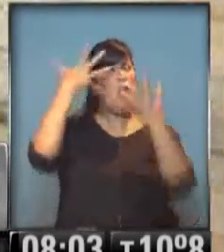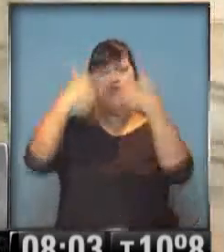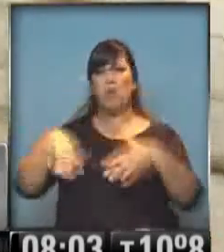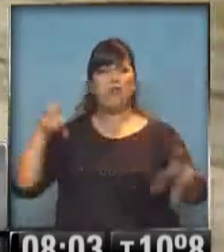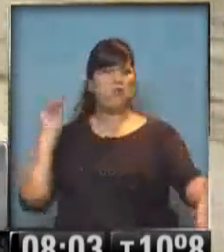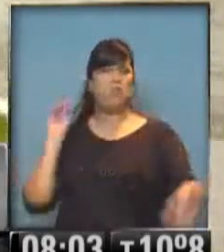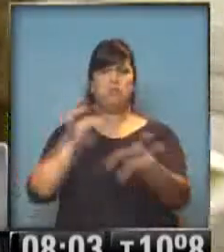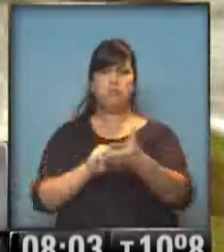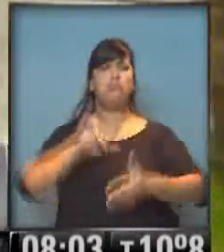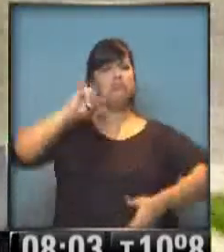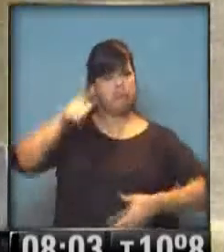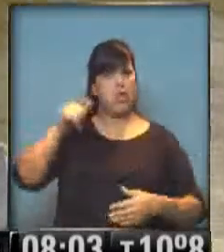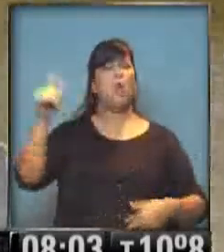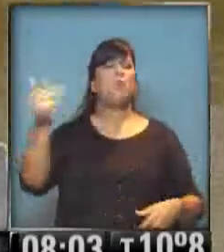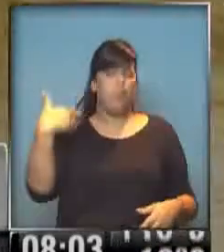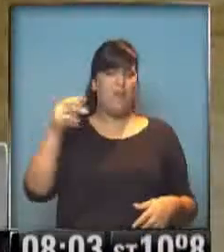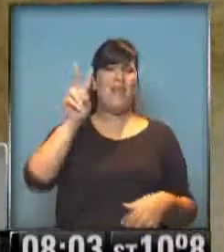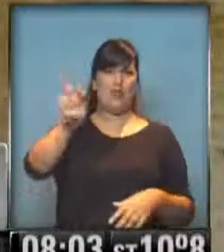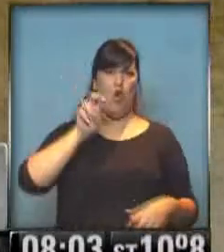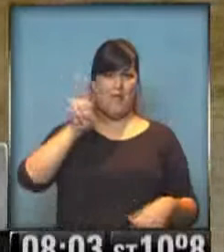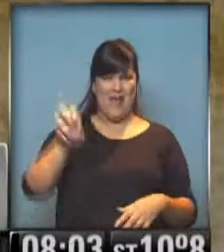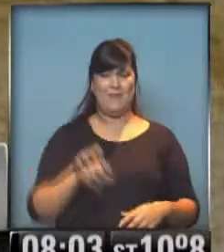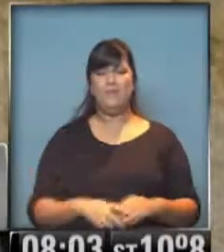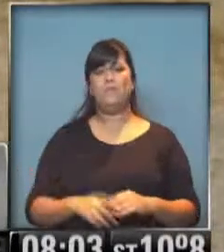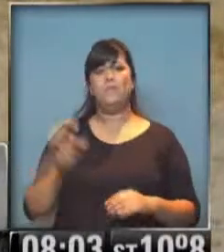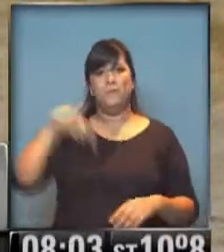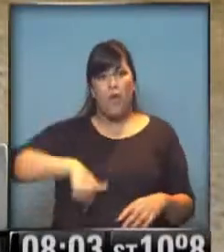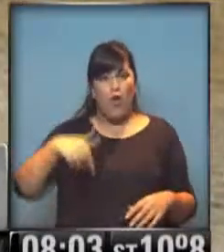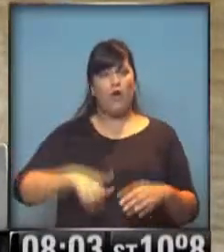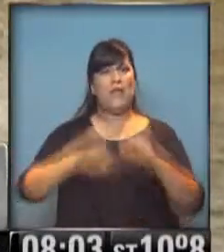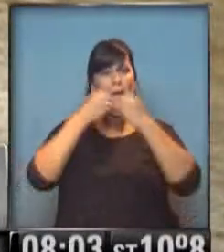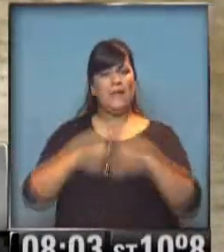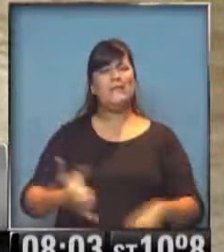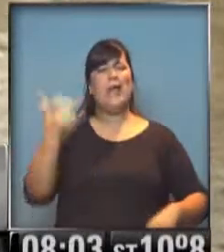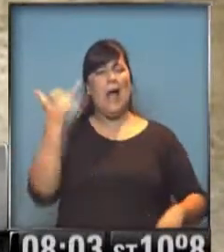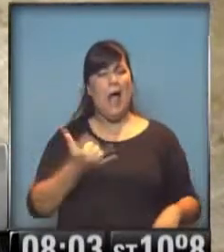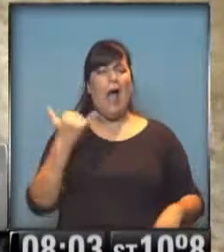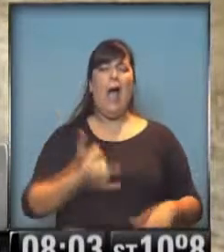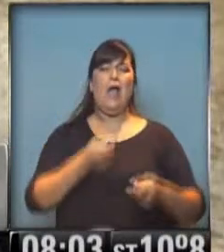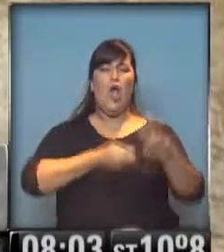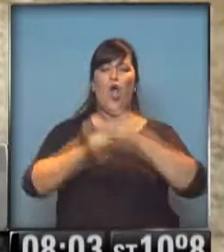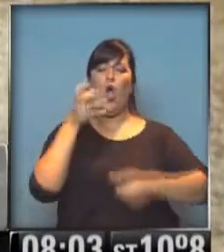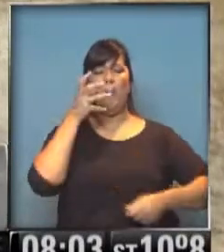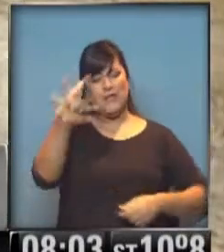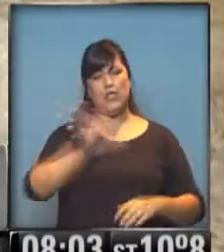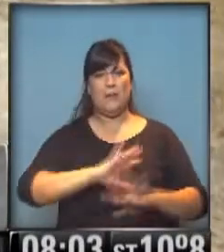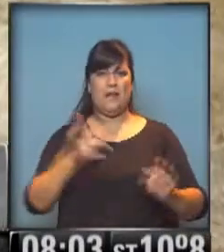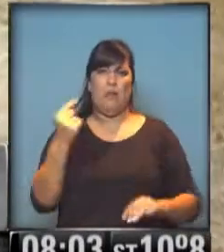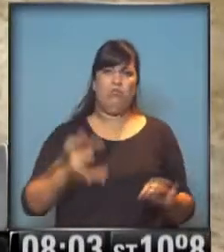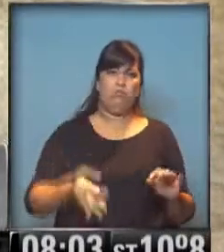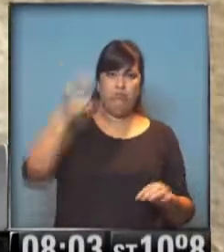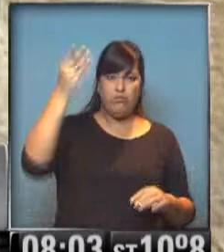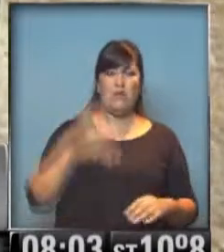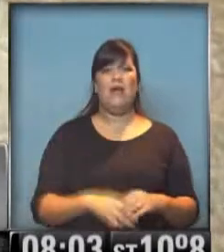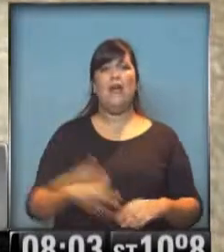y comienza a usar del beneficio a un día de la puesta en marcha del plan se detectaron abusos en algunos comercios con un precio superior al máximo